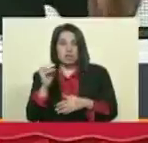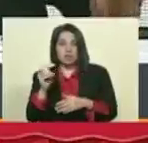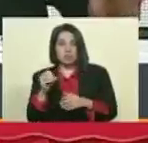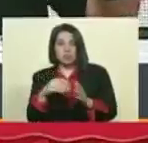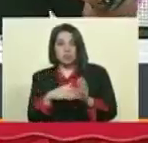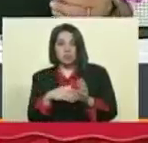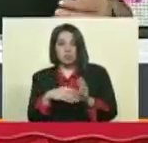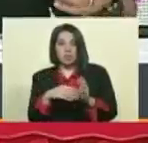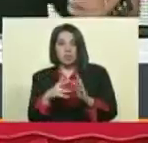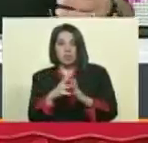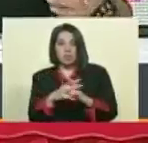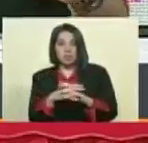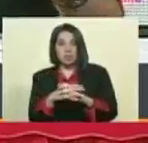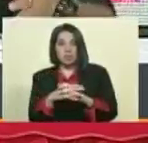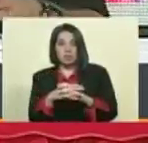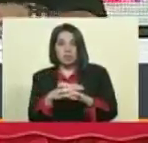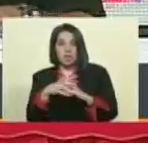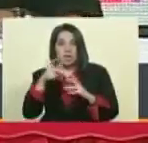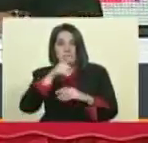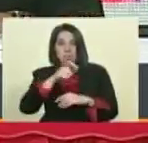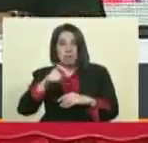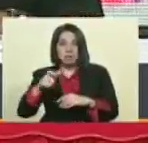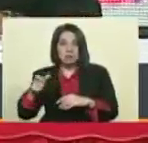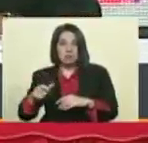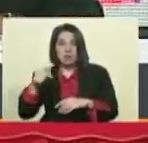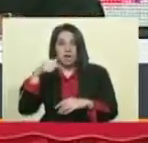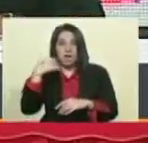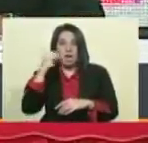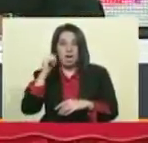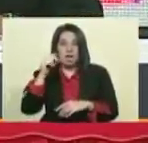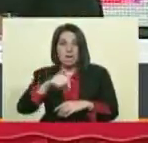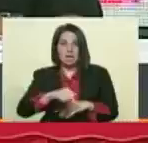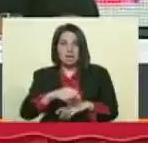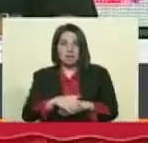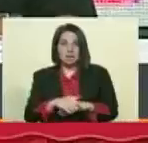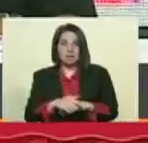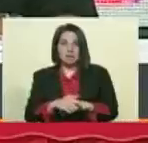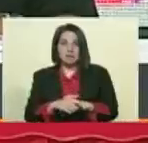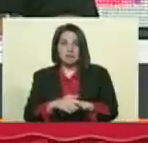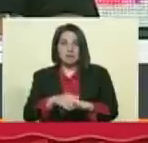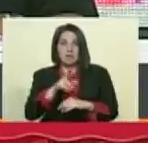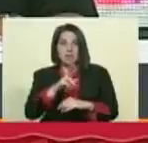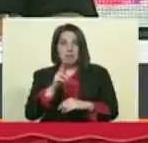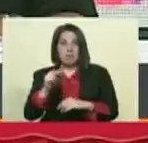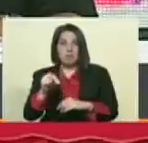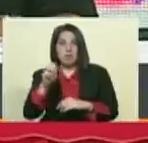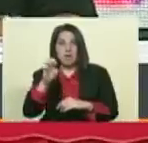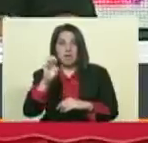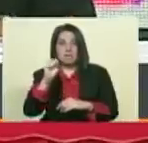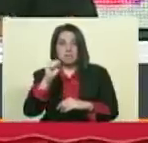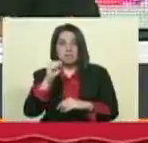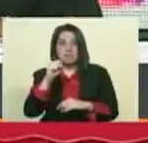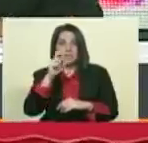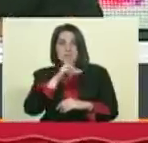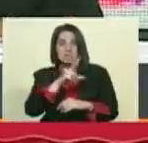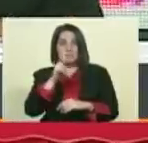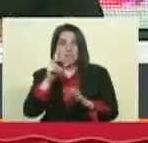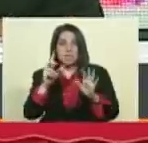sorprendido, 38.000 alumnos hay en este momento formándose en la UNES.